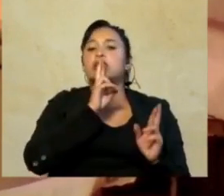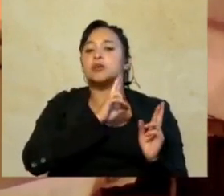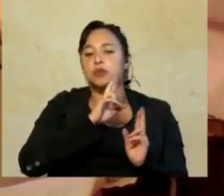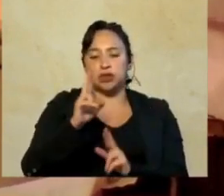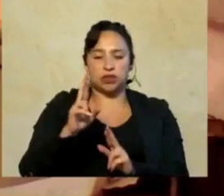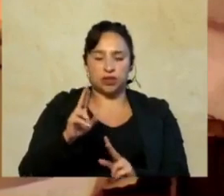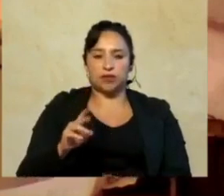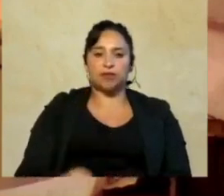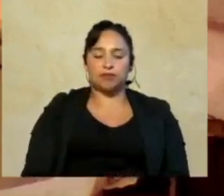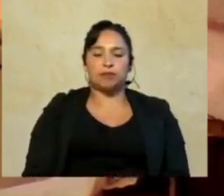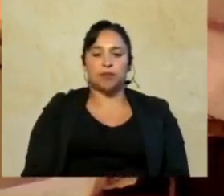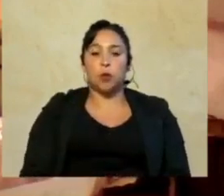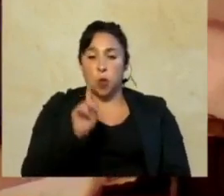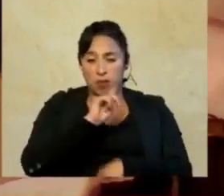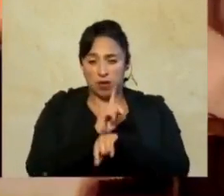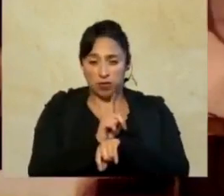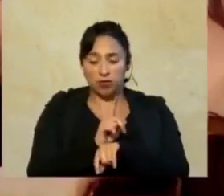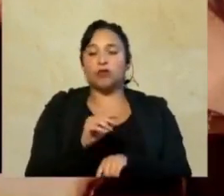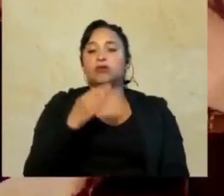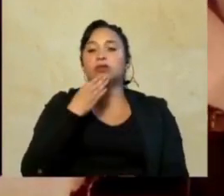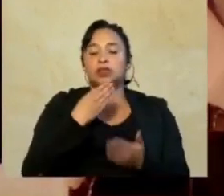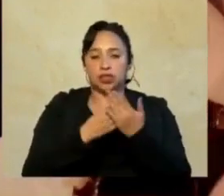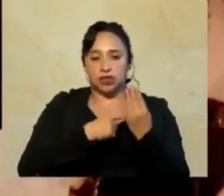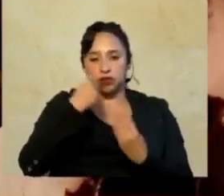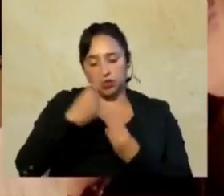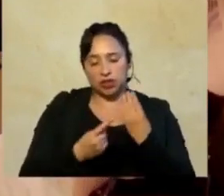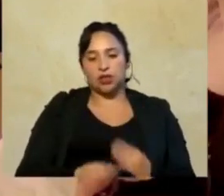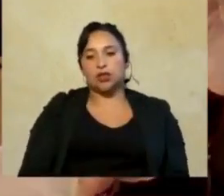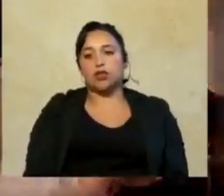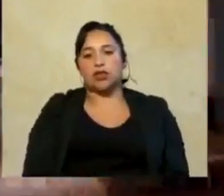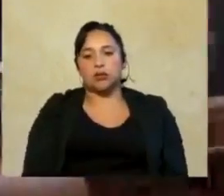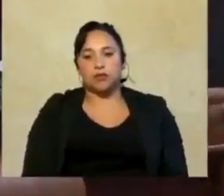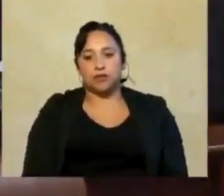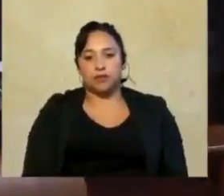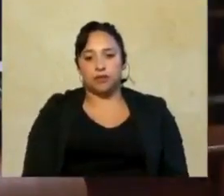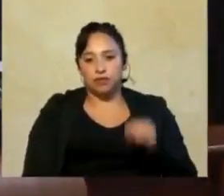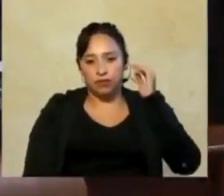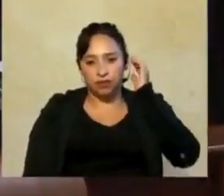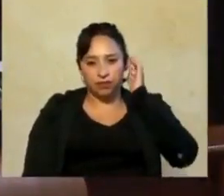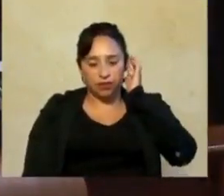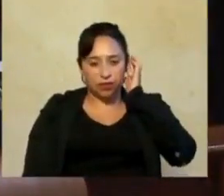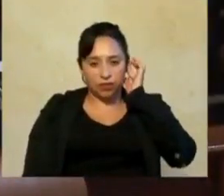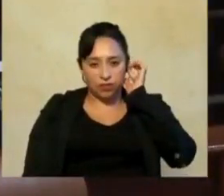gracias señor presidente pero por qué